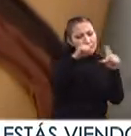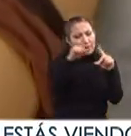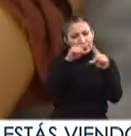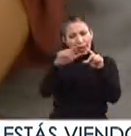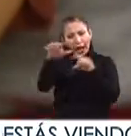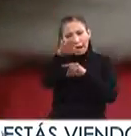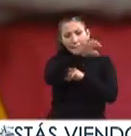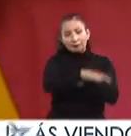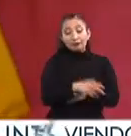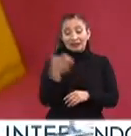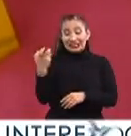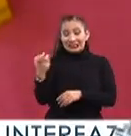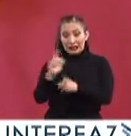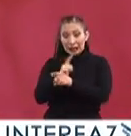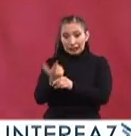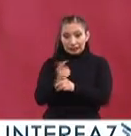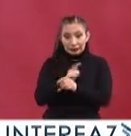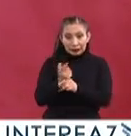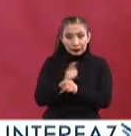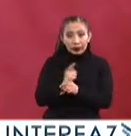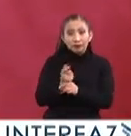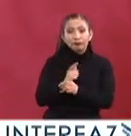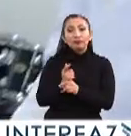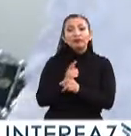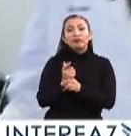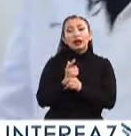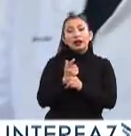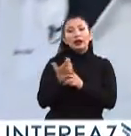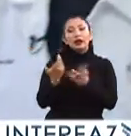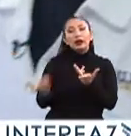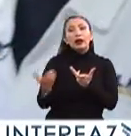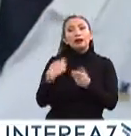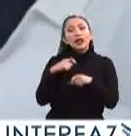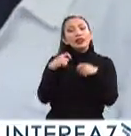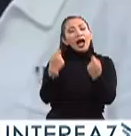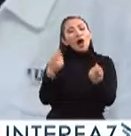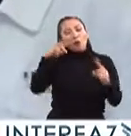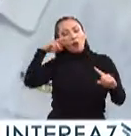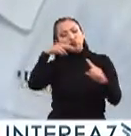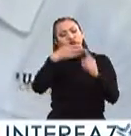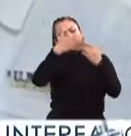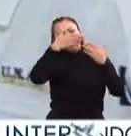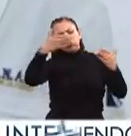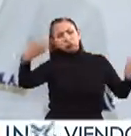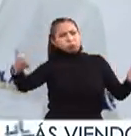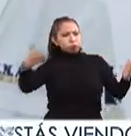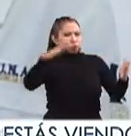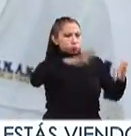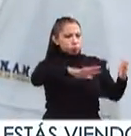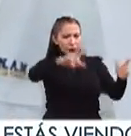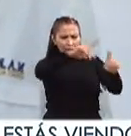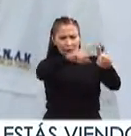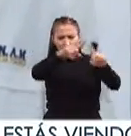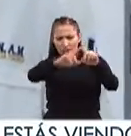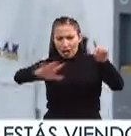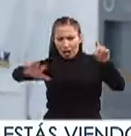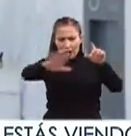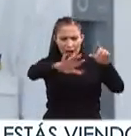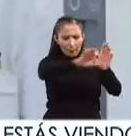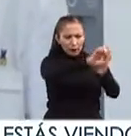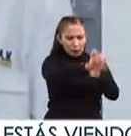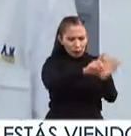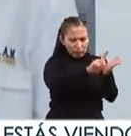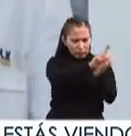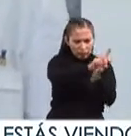convergen. Esta licenciatura, para empezar, te brinda un enfoque muy amplio entre muchas disciplinas, como puede ser